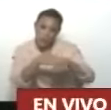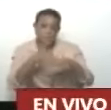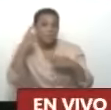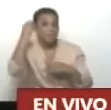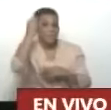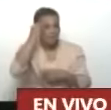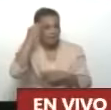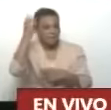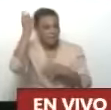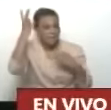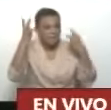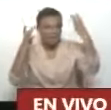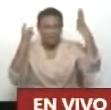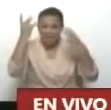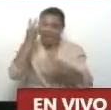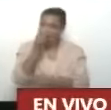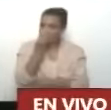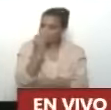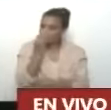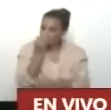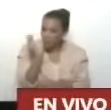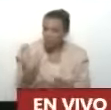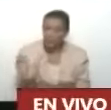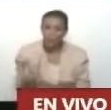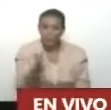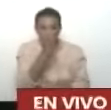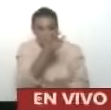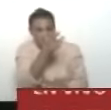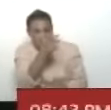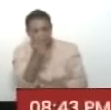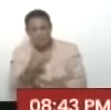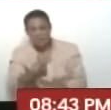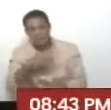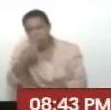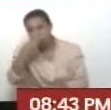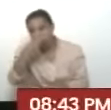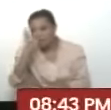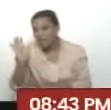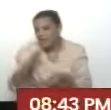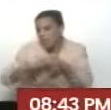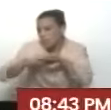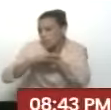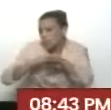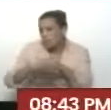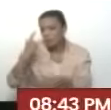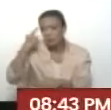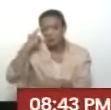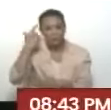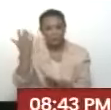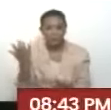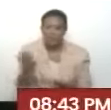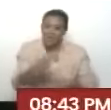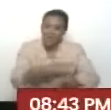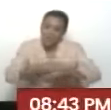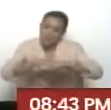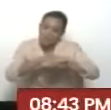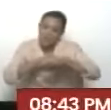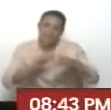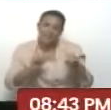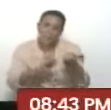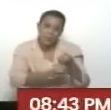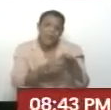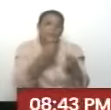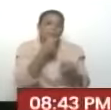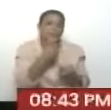mente de caraqueño burlista no me deja descansar, pues. Perdona, estabas hablando